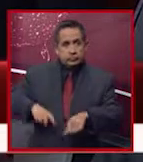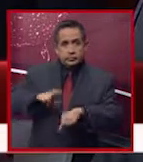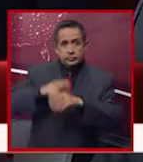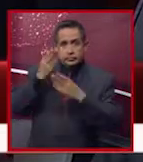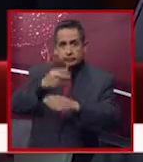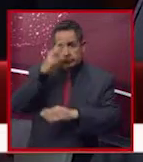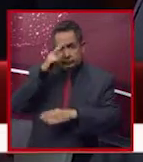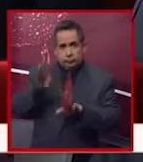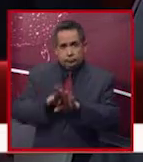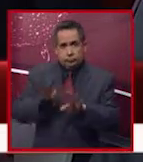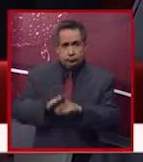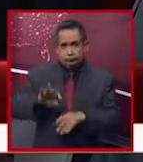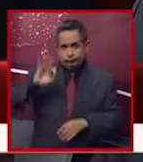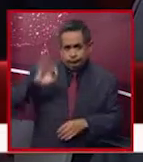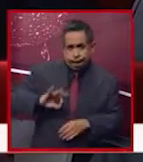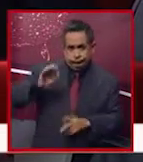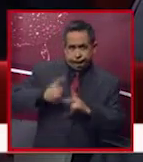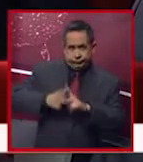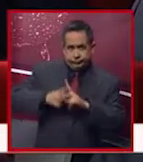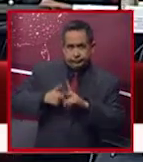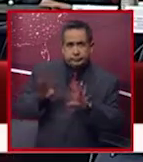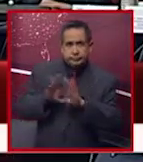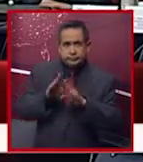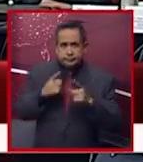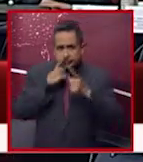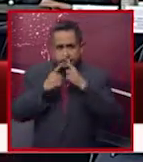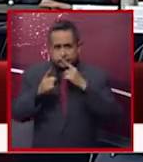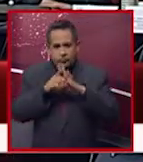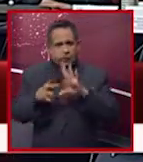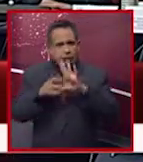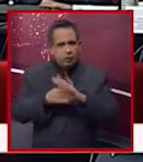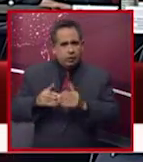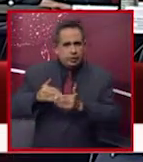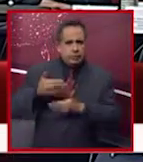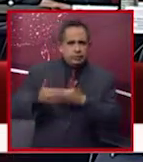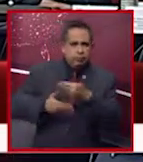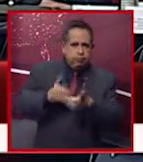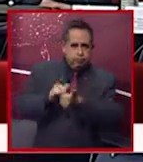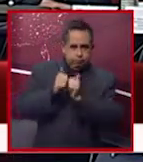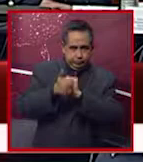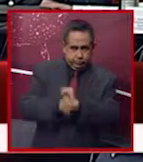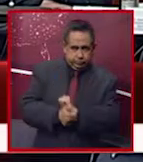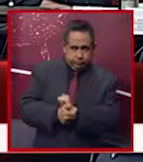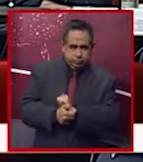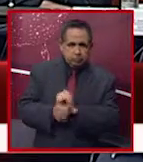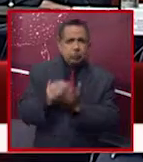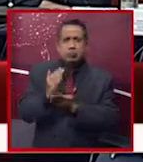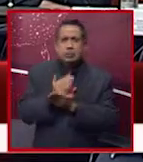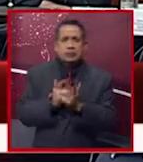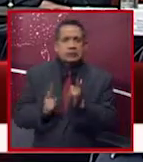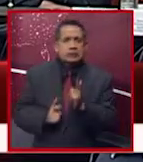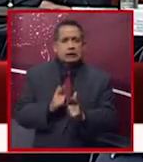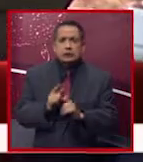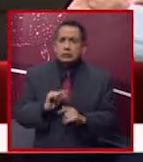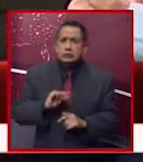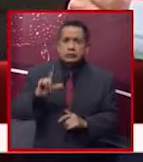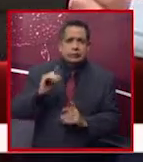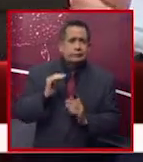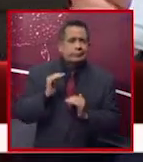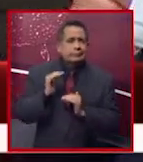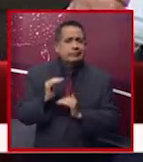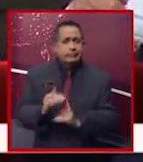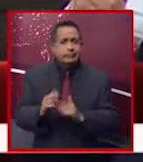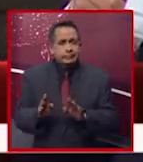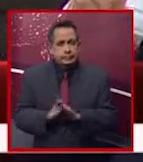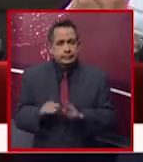México que el aumento en la tasa de interés contribuye de manera procíclica con un menor dinamismo económico, situación que se ha conjugado